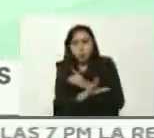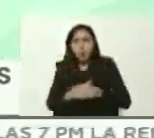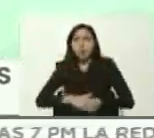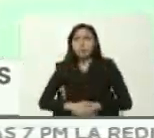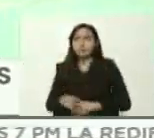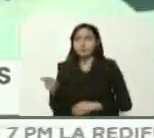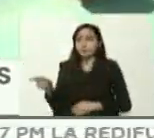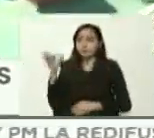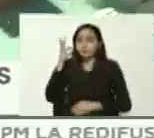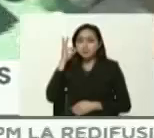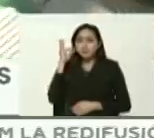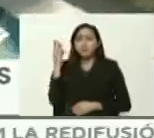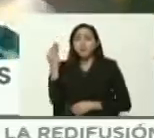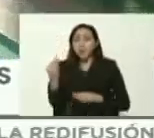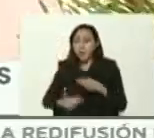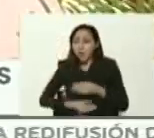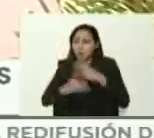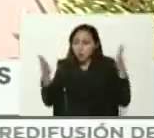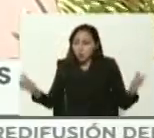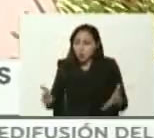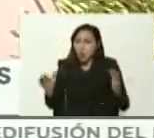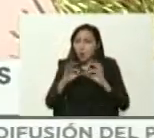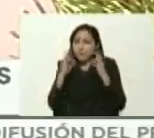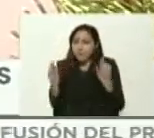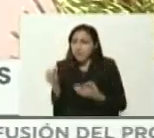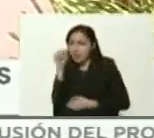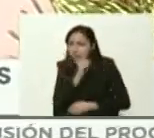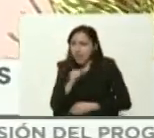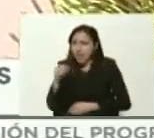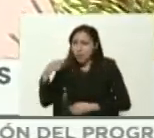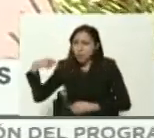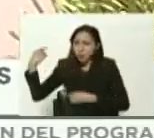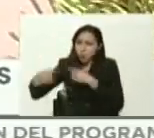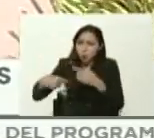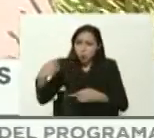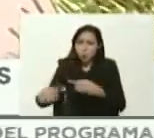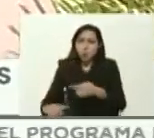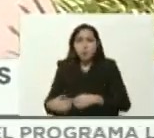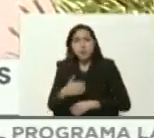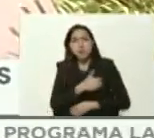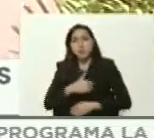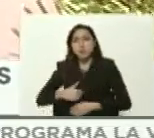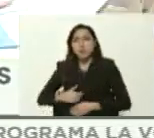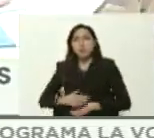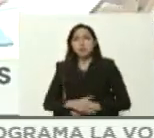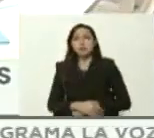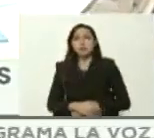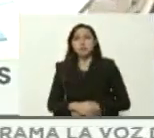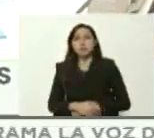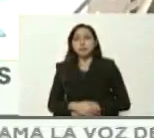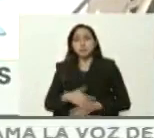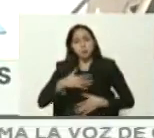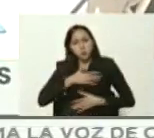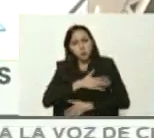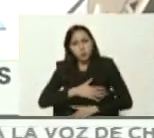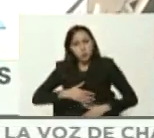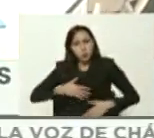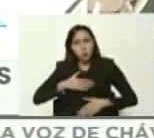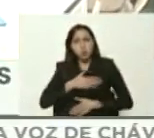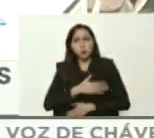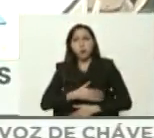ella es una de esas expresiones. Ella viene de una familia de cantantes y bueno, quiero que usted, presidente, disfrute de